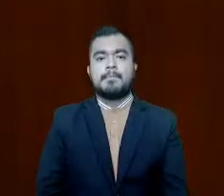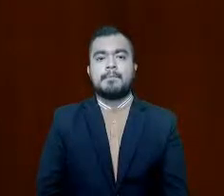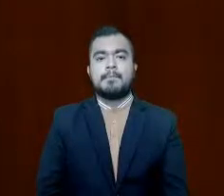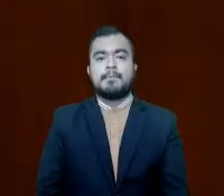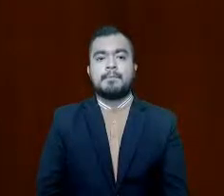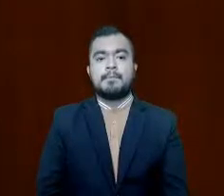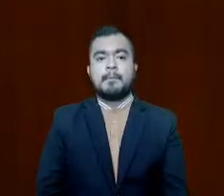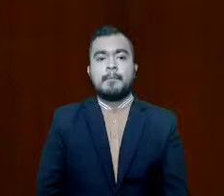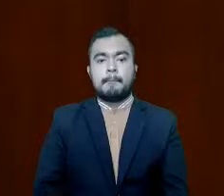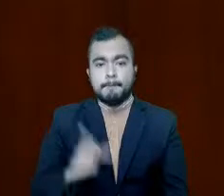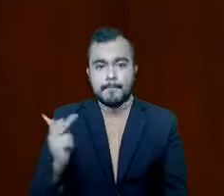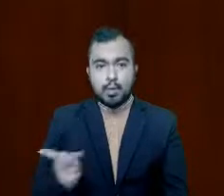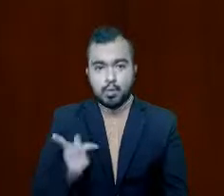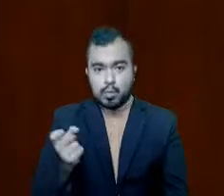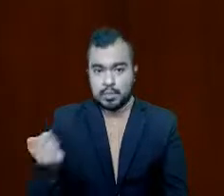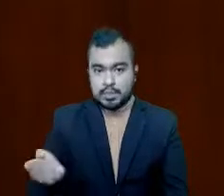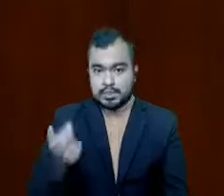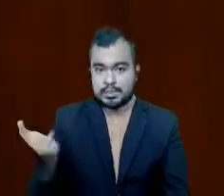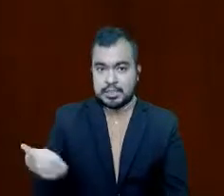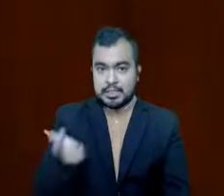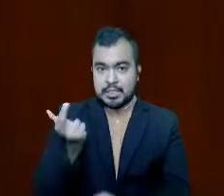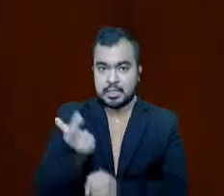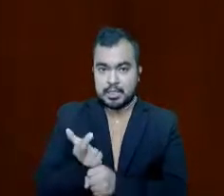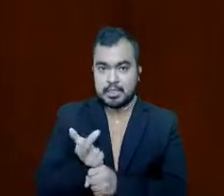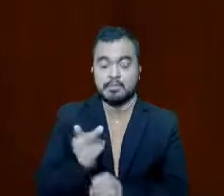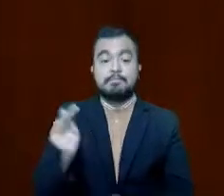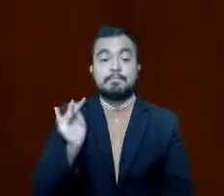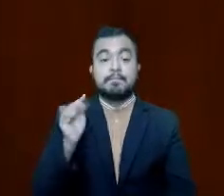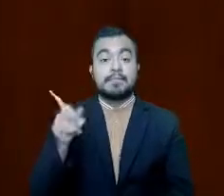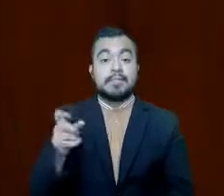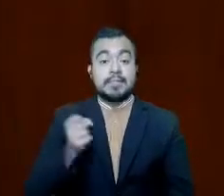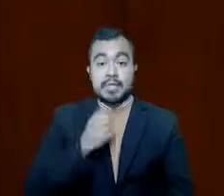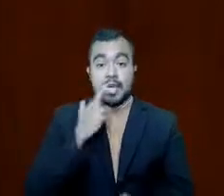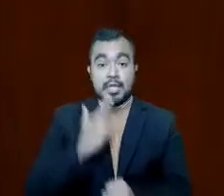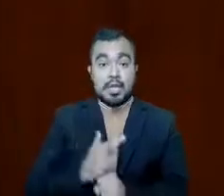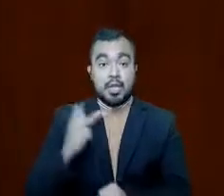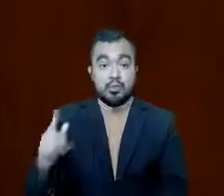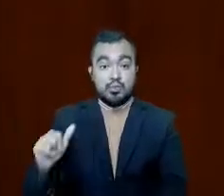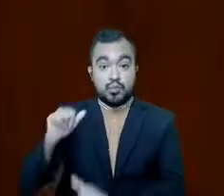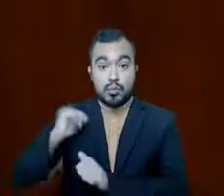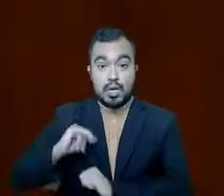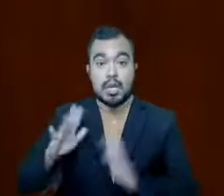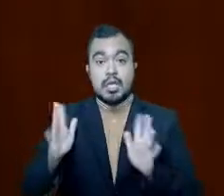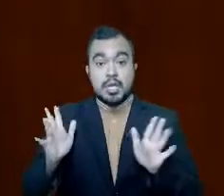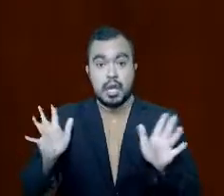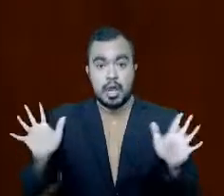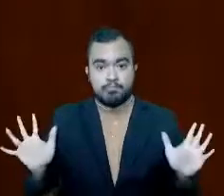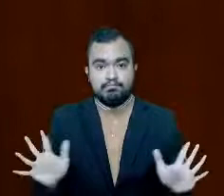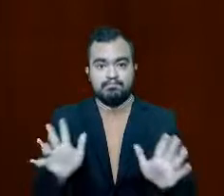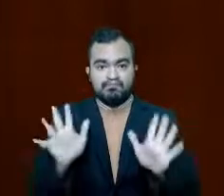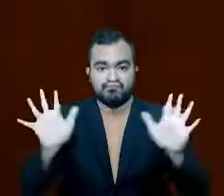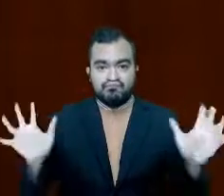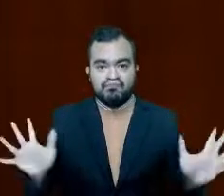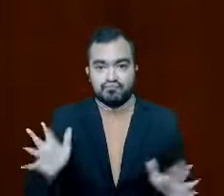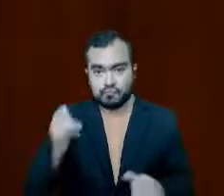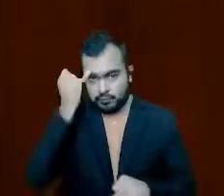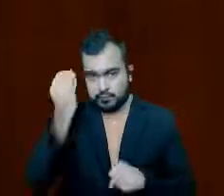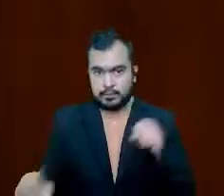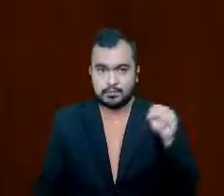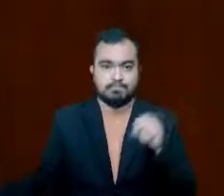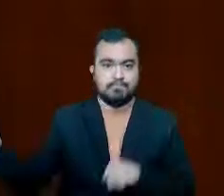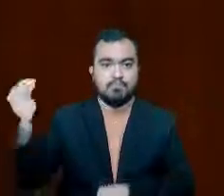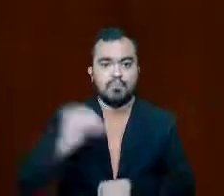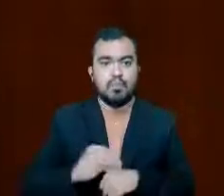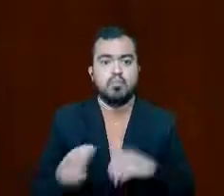Pregunto, secretaria, si la Secretaría a su cargo ha impulsado la creación de nuevas